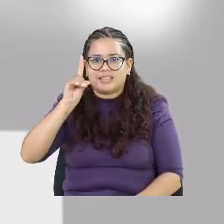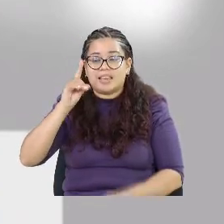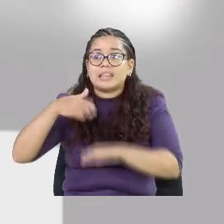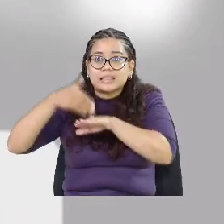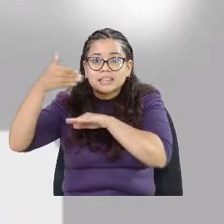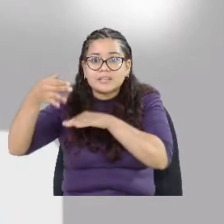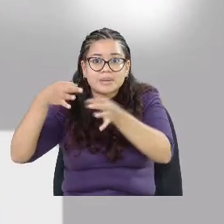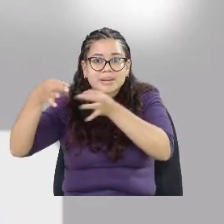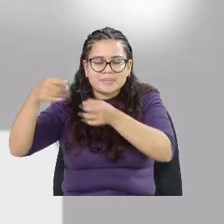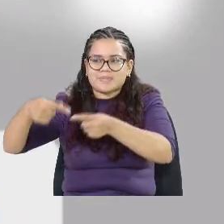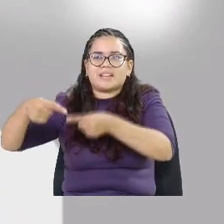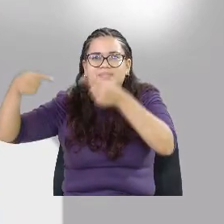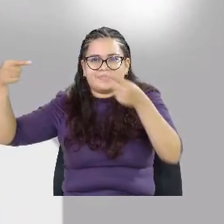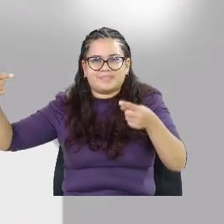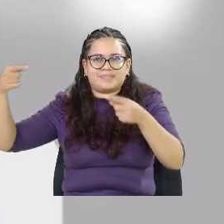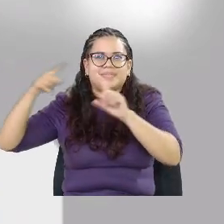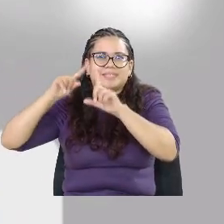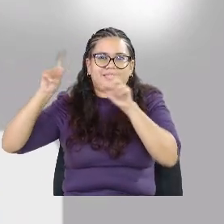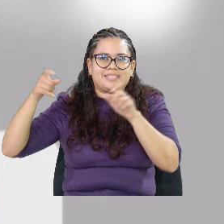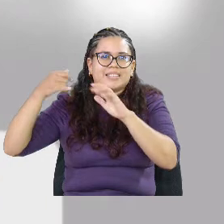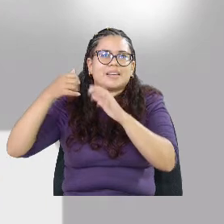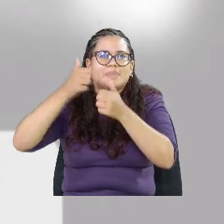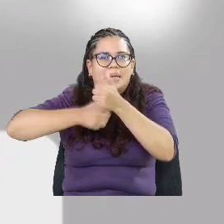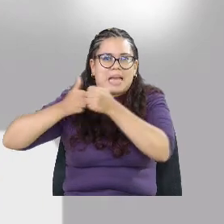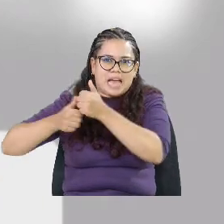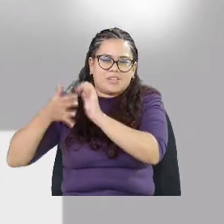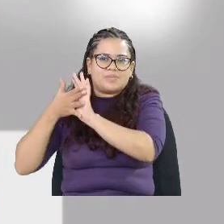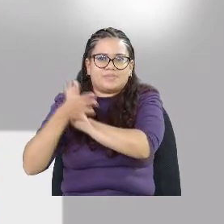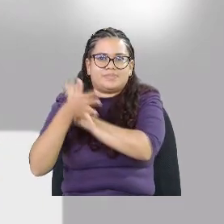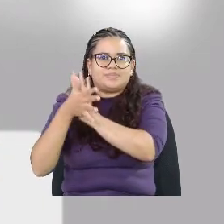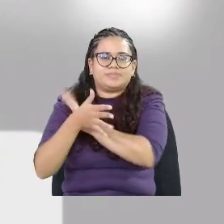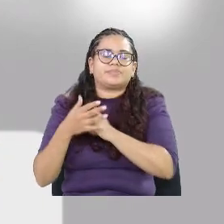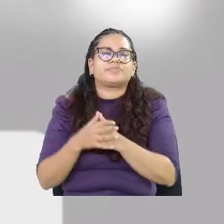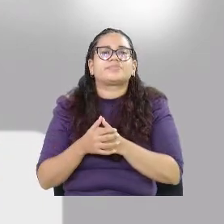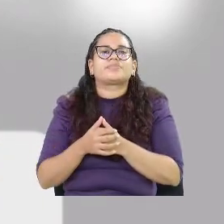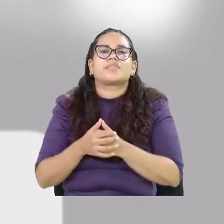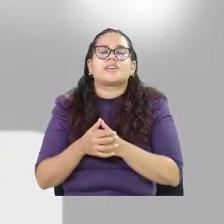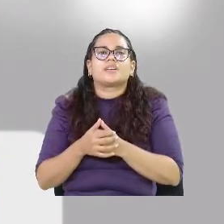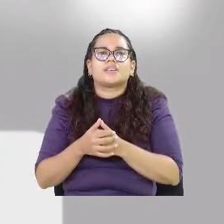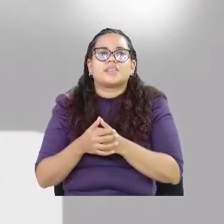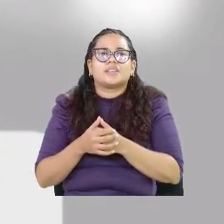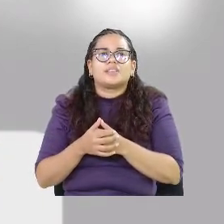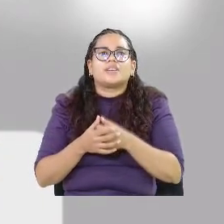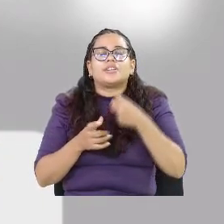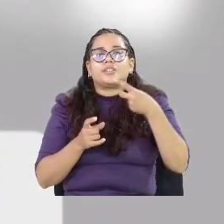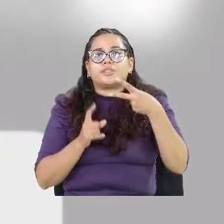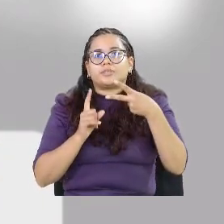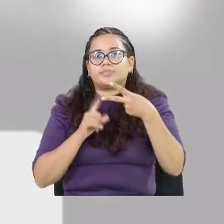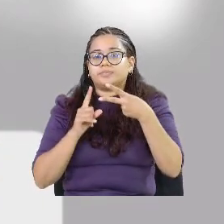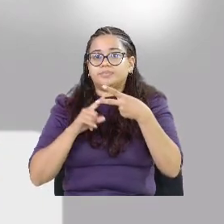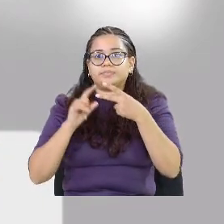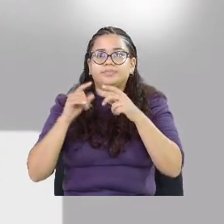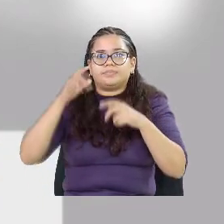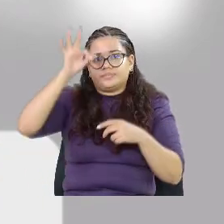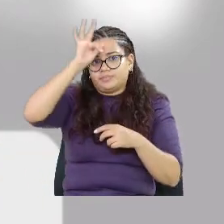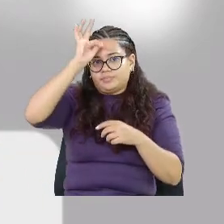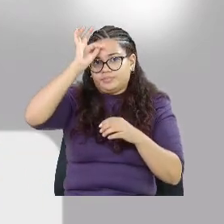a profundizar un poquito más entre cada una de ellas. Entonces empezamos con la clínica digital,